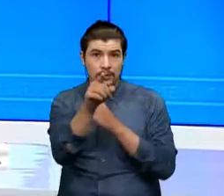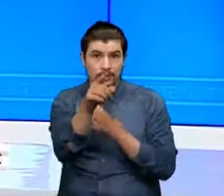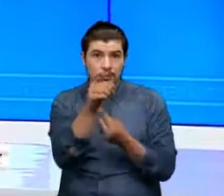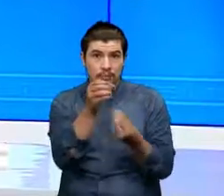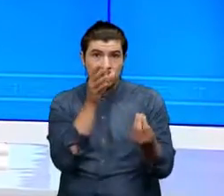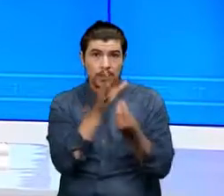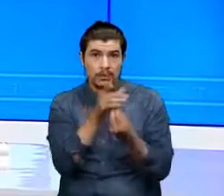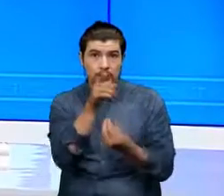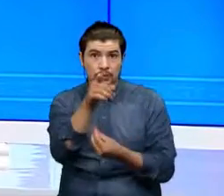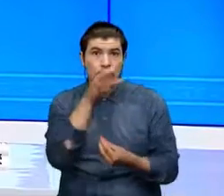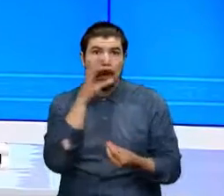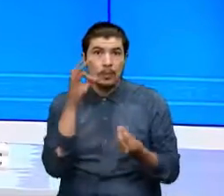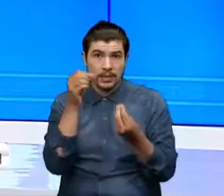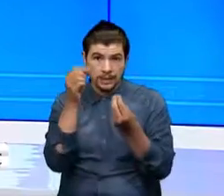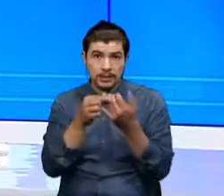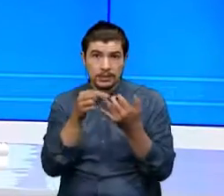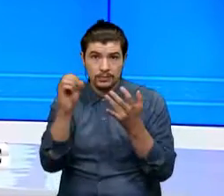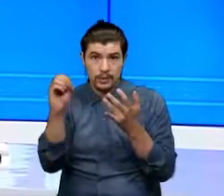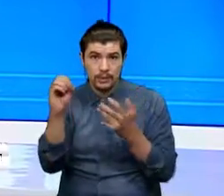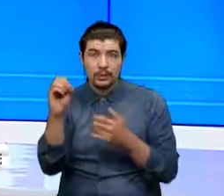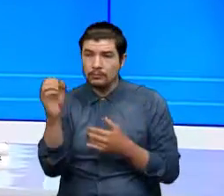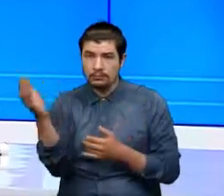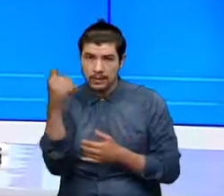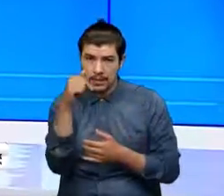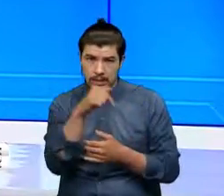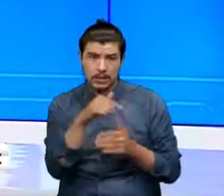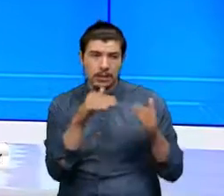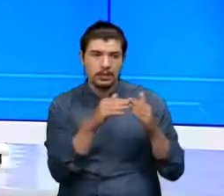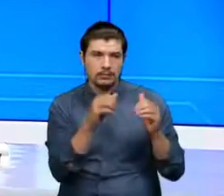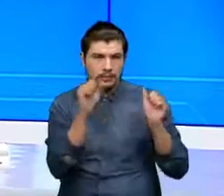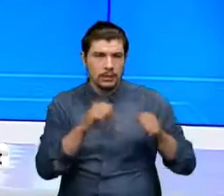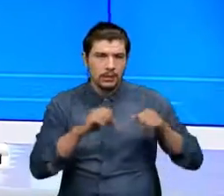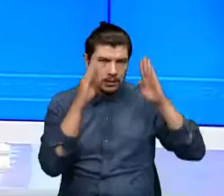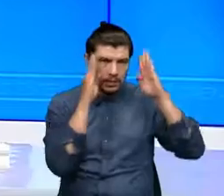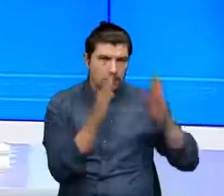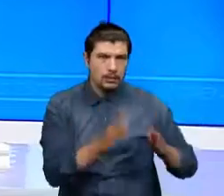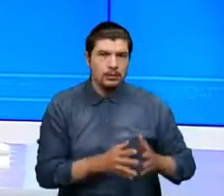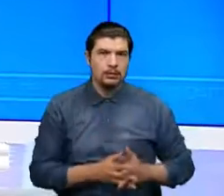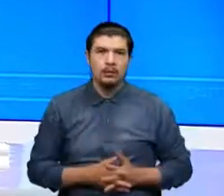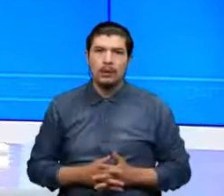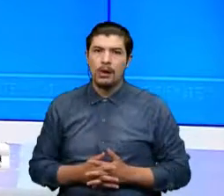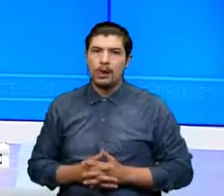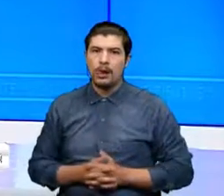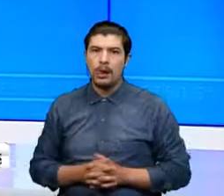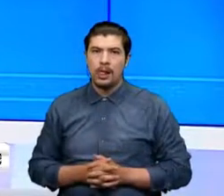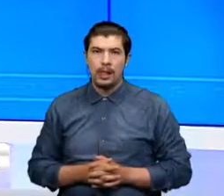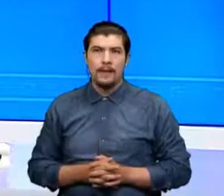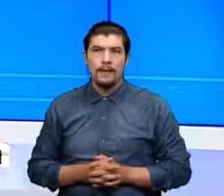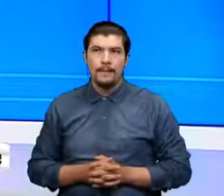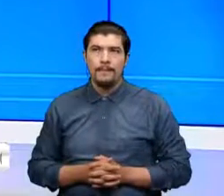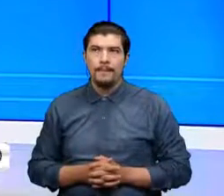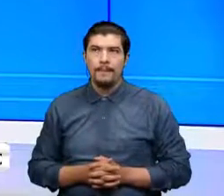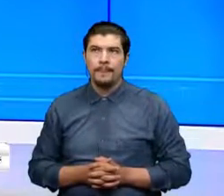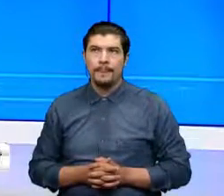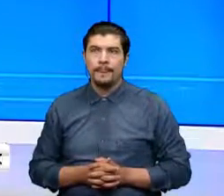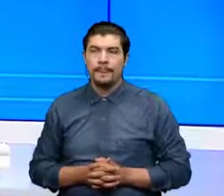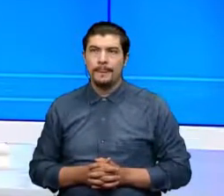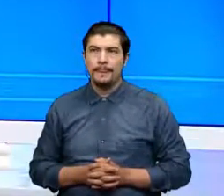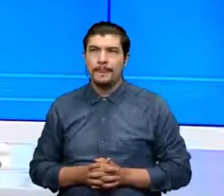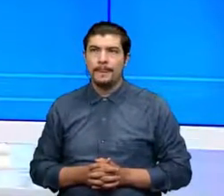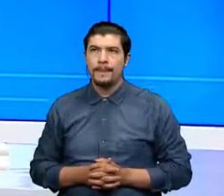Y la policía en Pamplona mejoró la calidad de vida de una mujer y sus tres hijos que viven en medio de la pobreza y el abandono de su